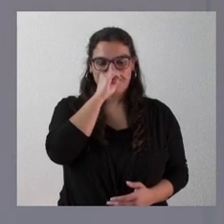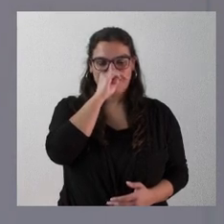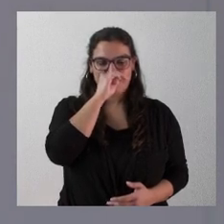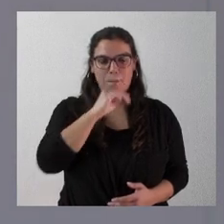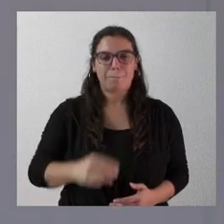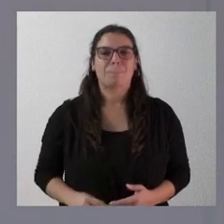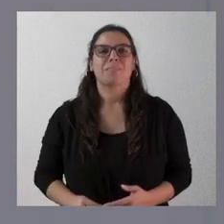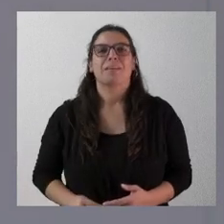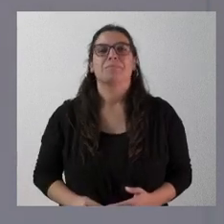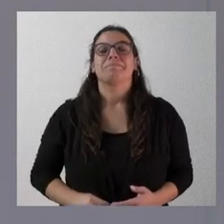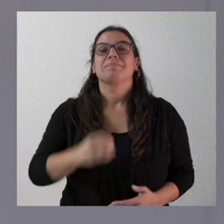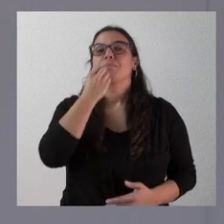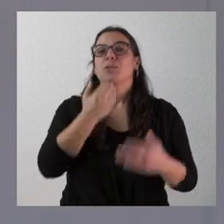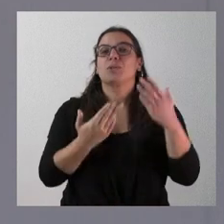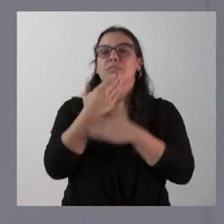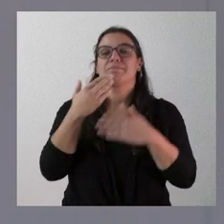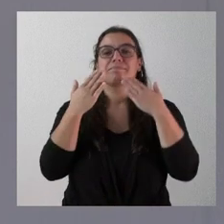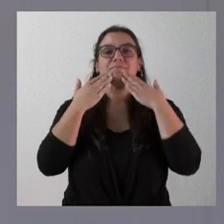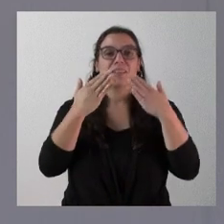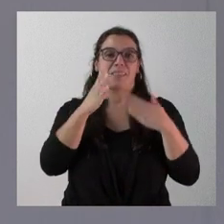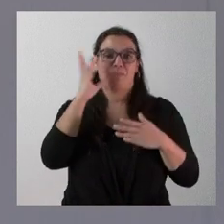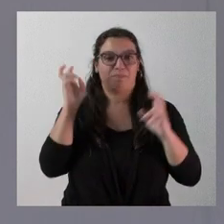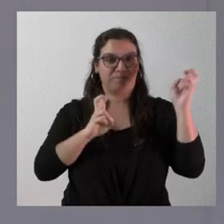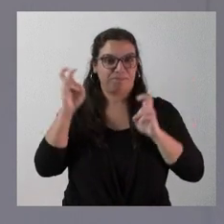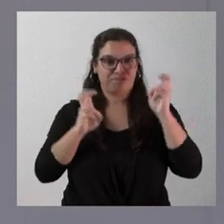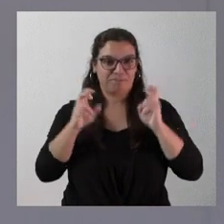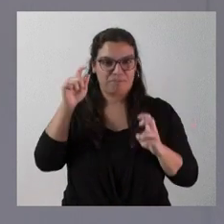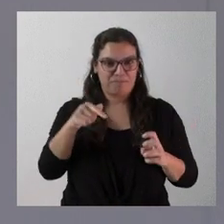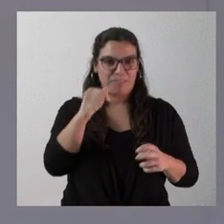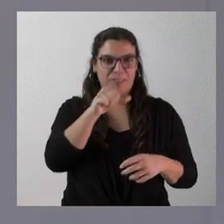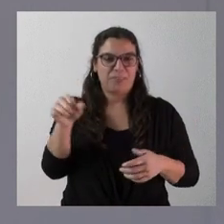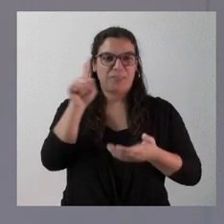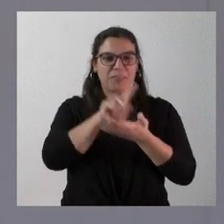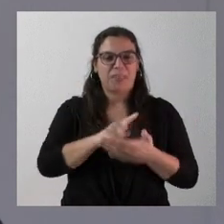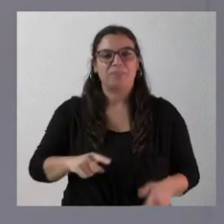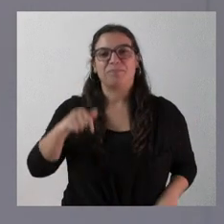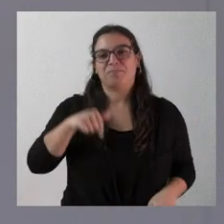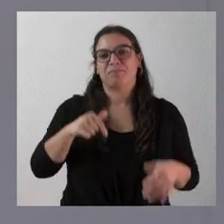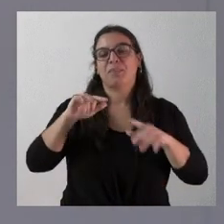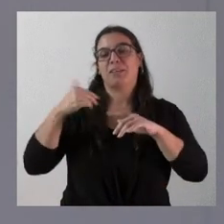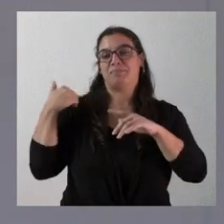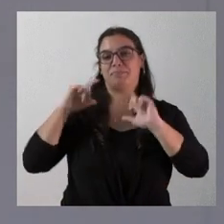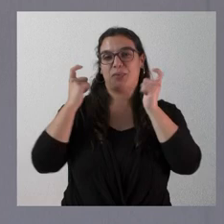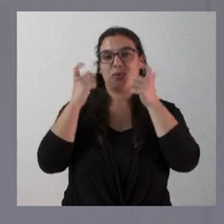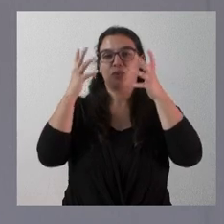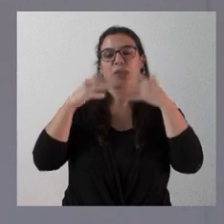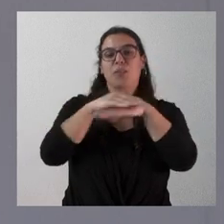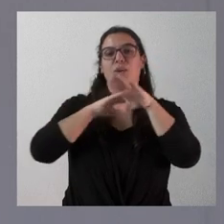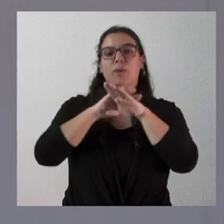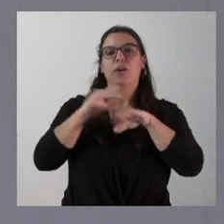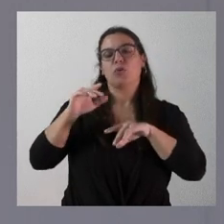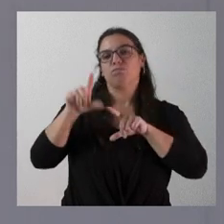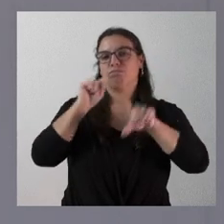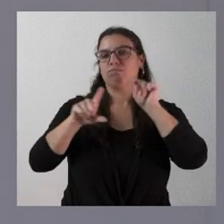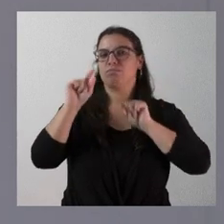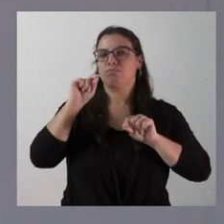muy buenos días y muchas gracias por su presencia una vez más en este consejo de gobierno en el que hemos tomado importantes